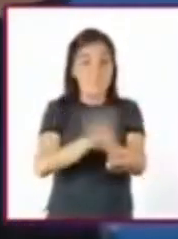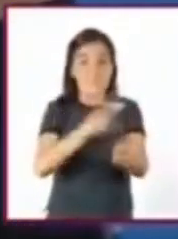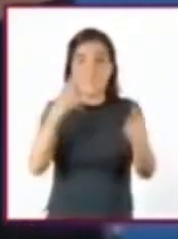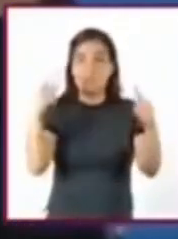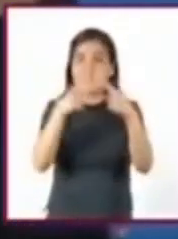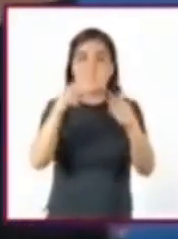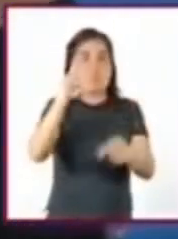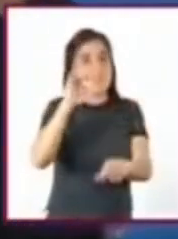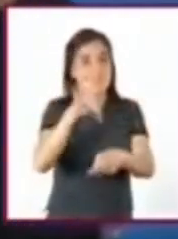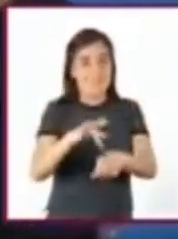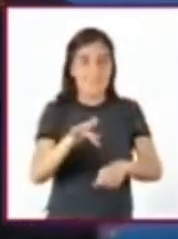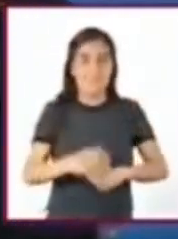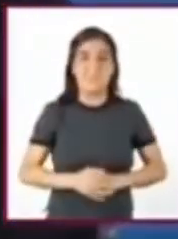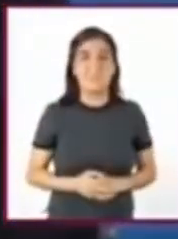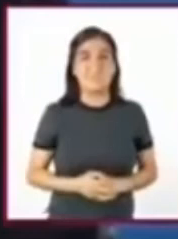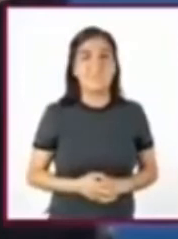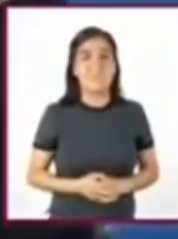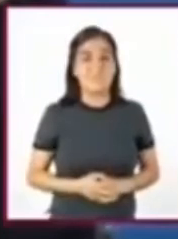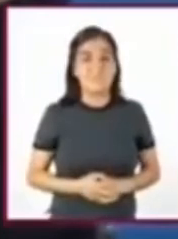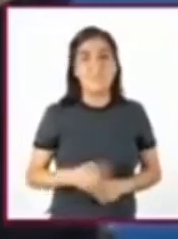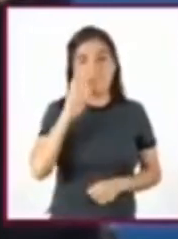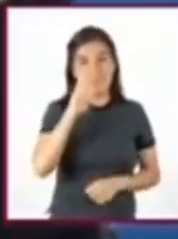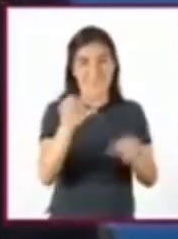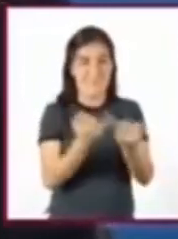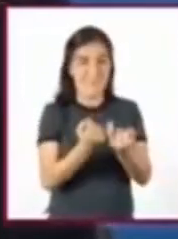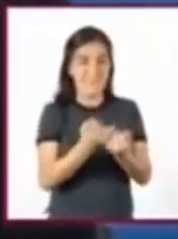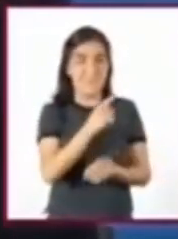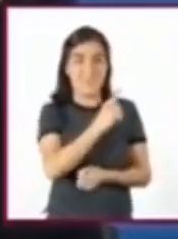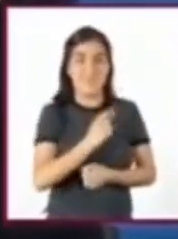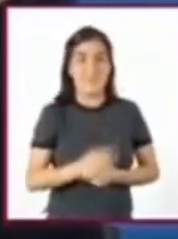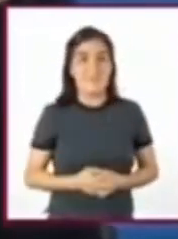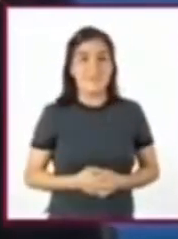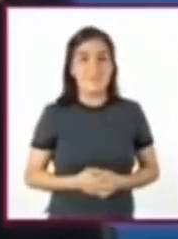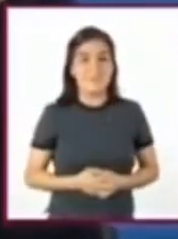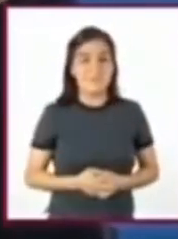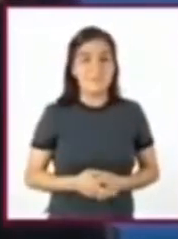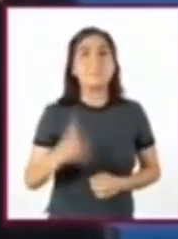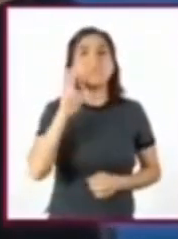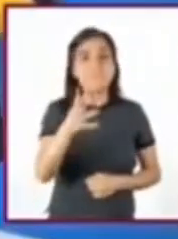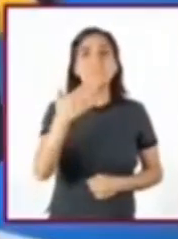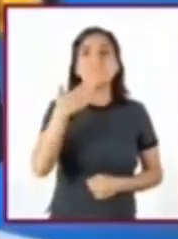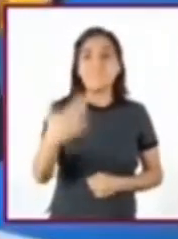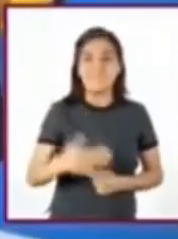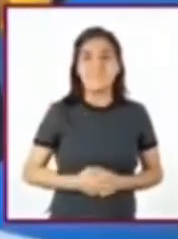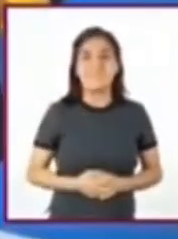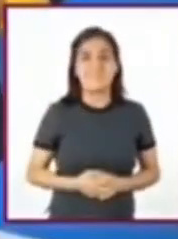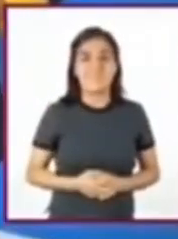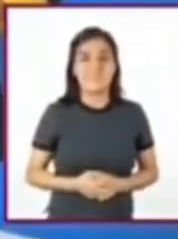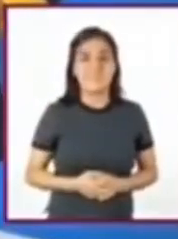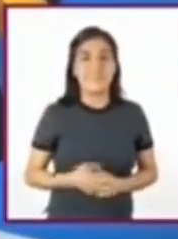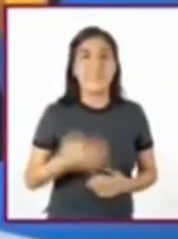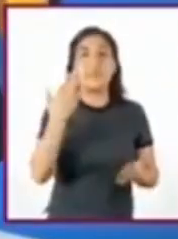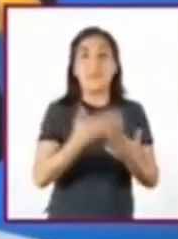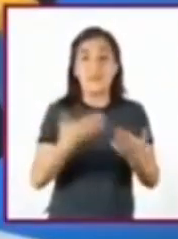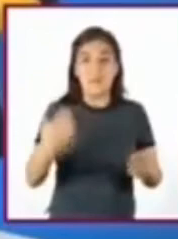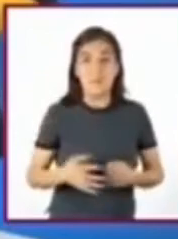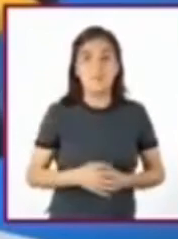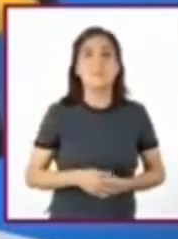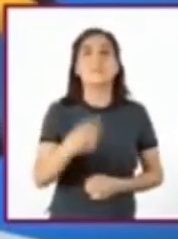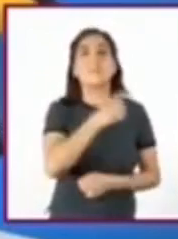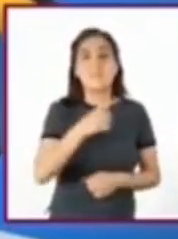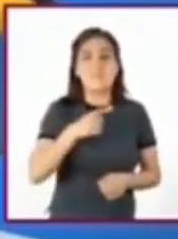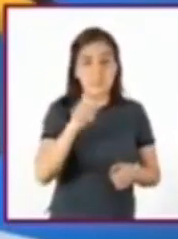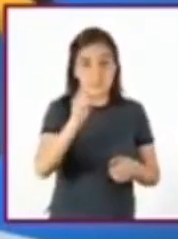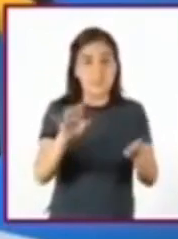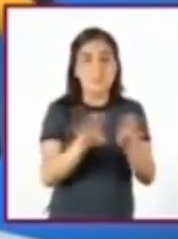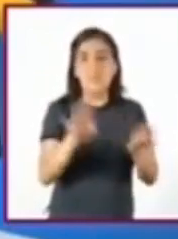toquen. Así se ve por dentro. Te quedó bastante bien. Ahora hay que construir la base de